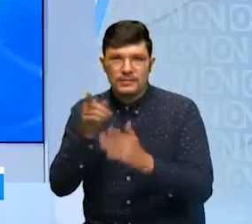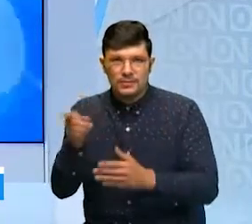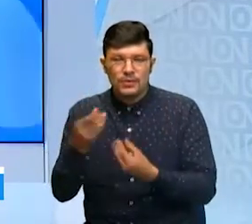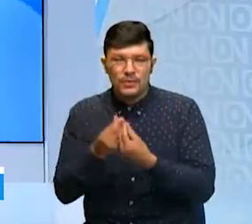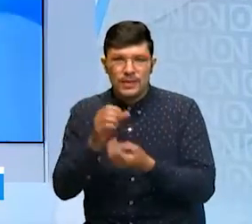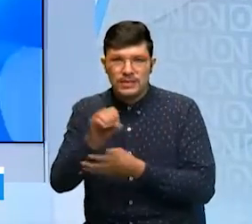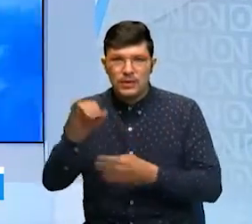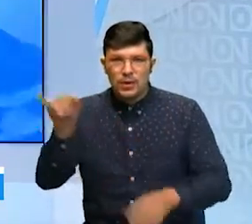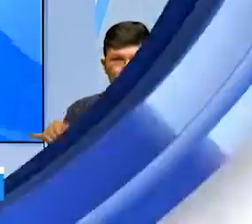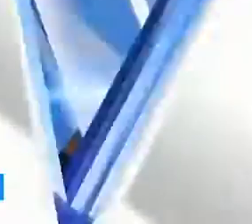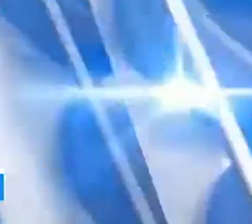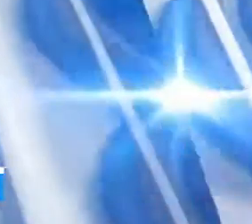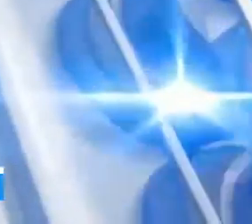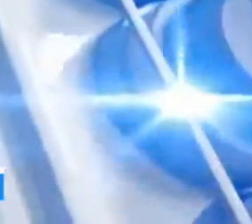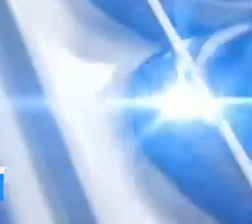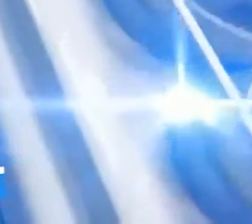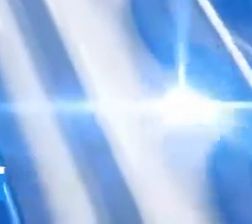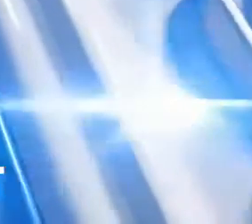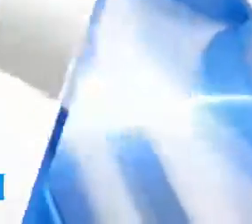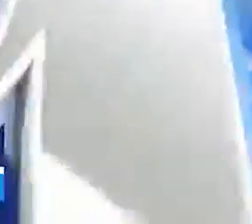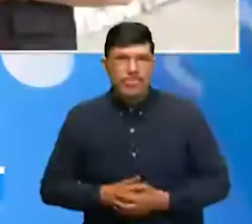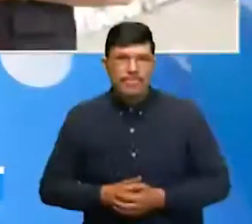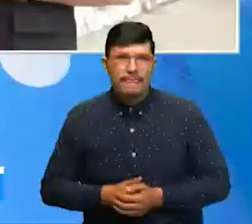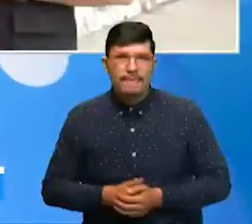jorge y de qué se trata esta estrategia